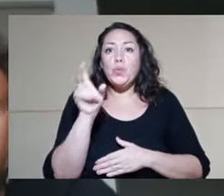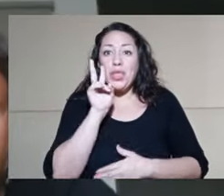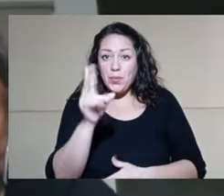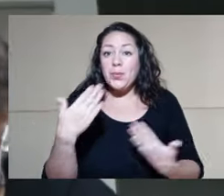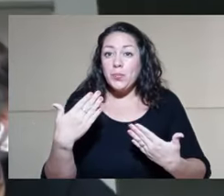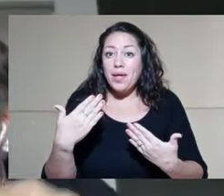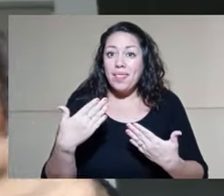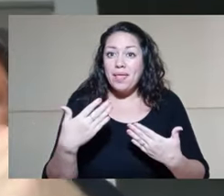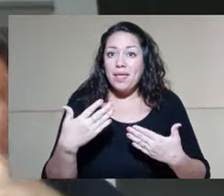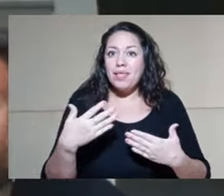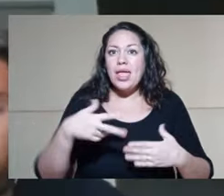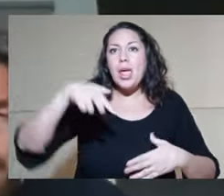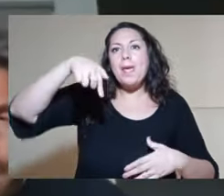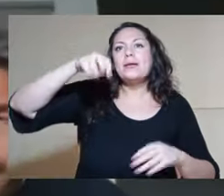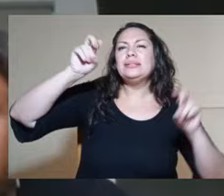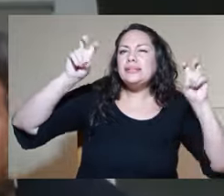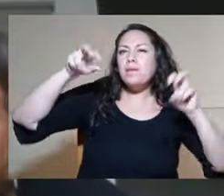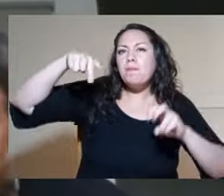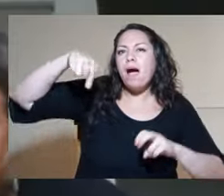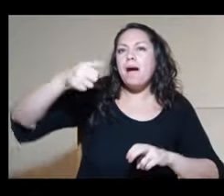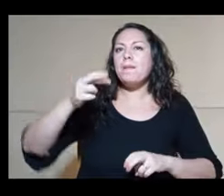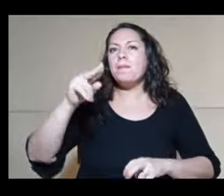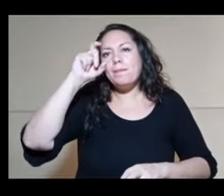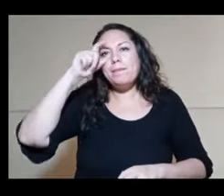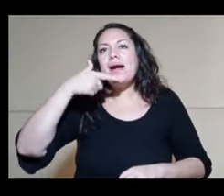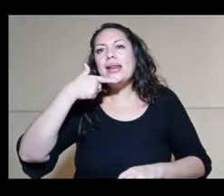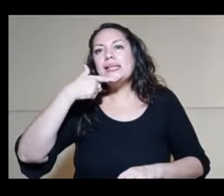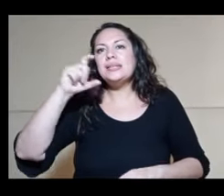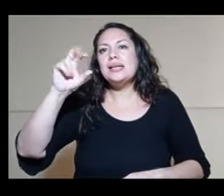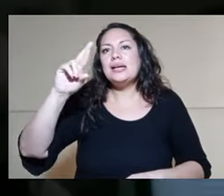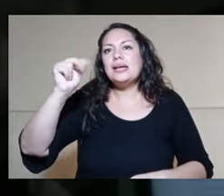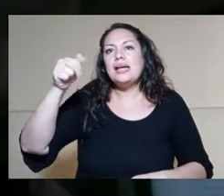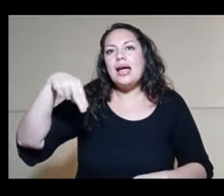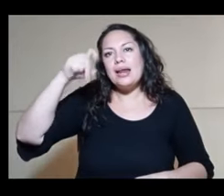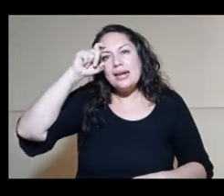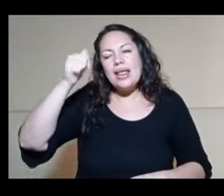ver el video? Era de los pares craneales. Sí, sí.